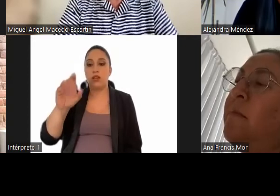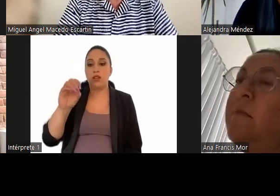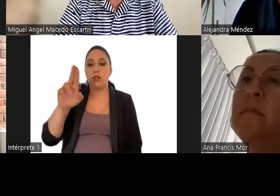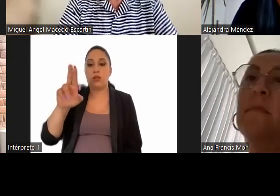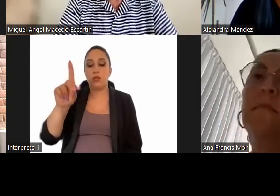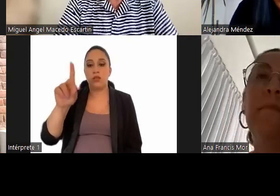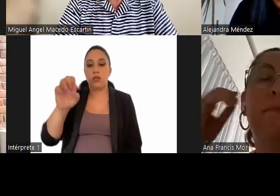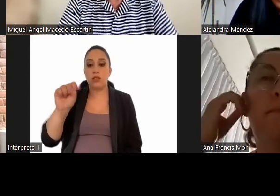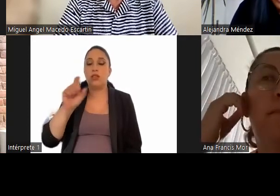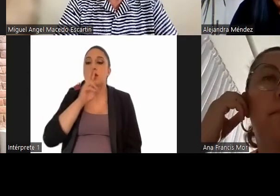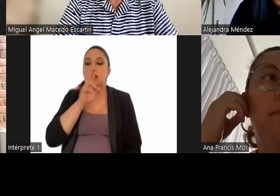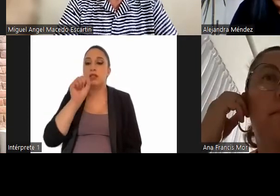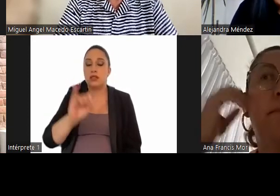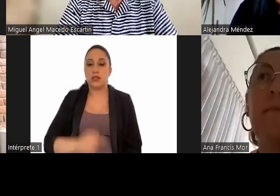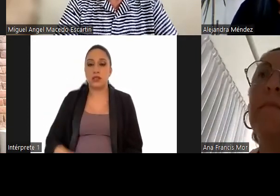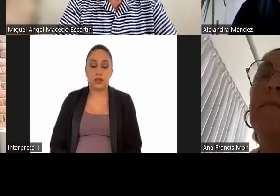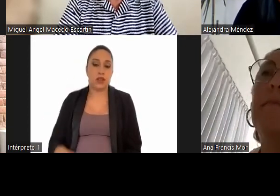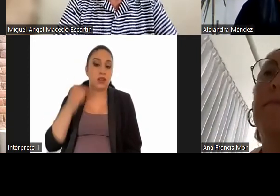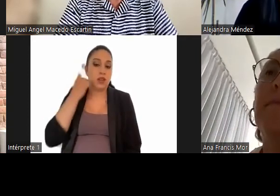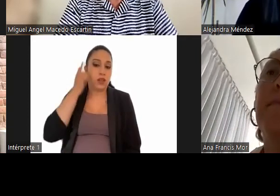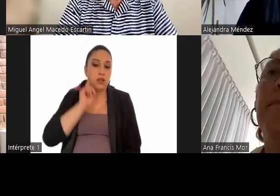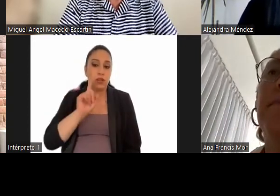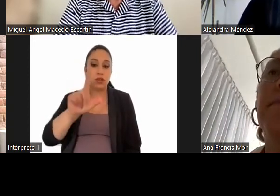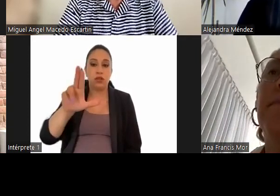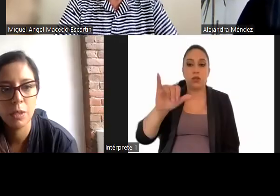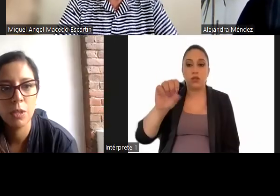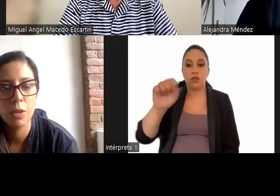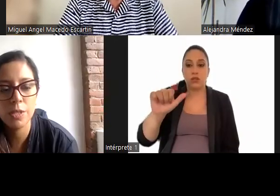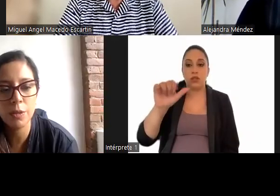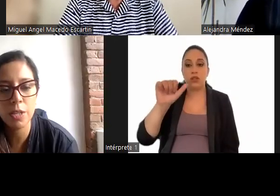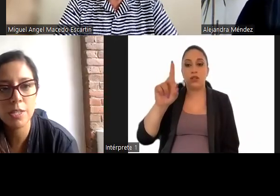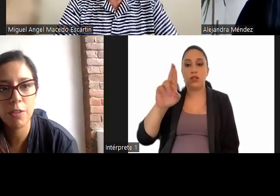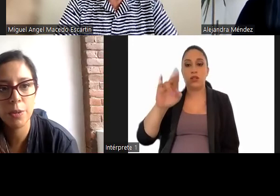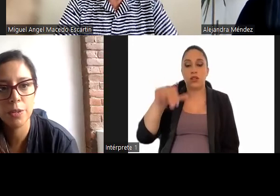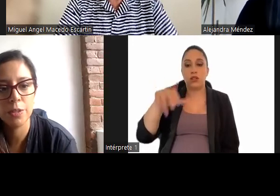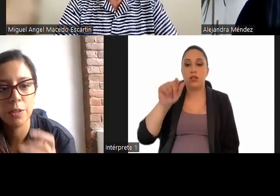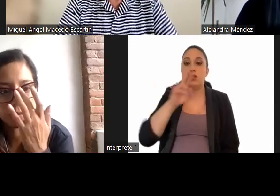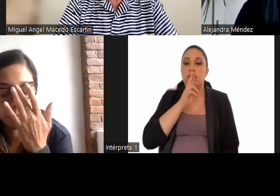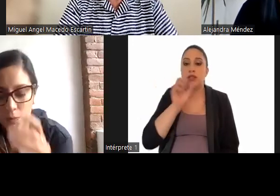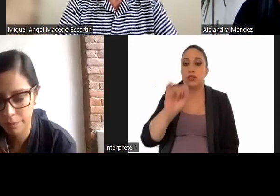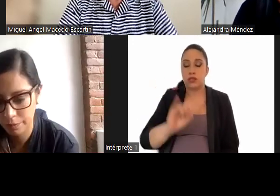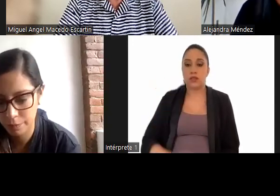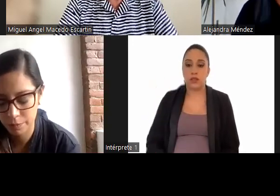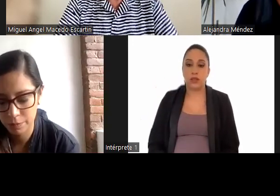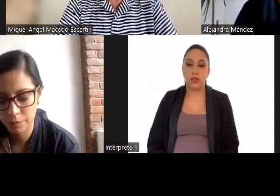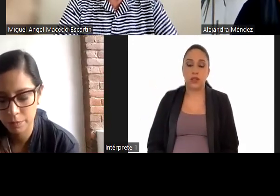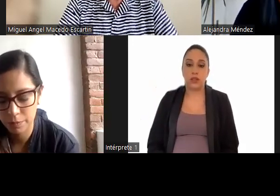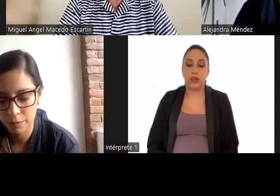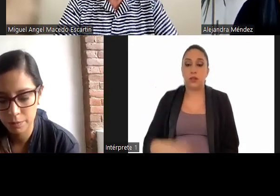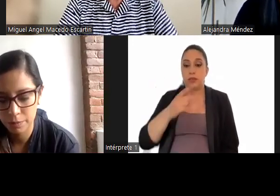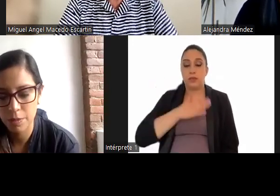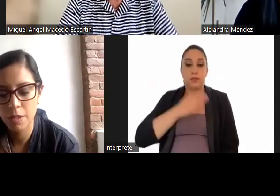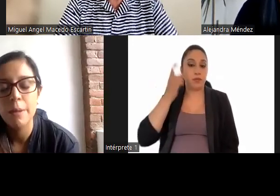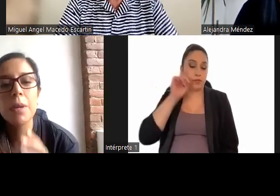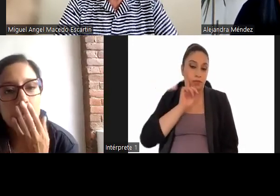favor. Diputada Luisa Adriana Gutiérrez Ureña. Luisa Gutiérrez, a favor. La de la voz, Méndez